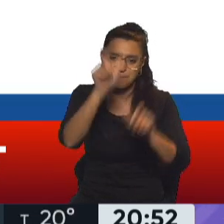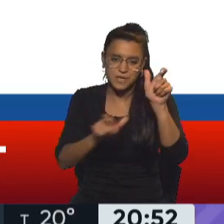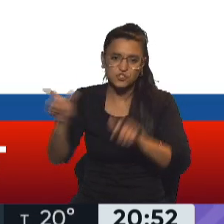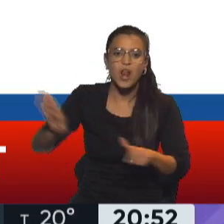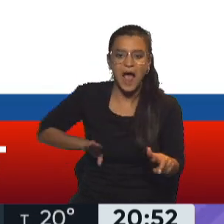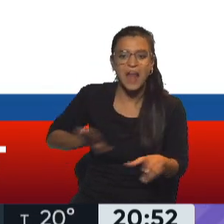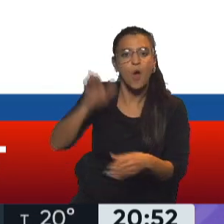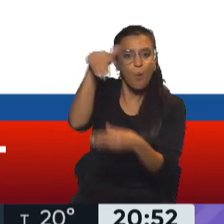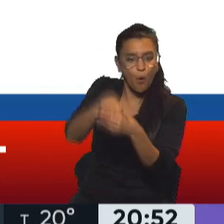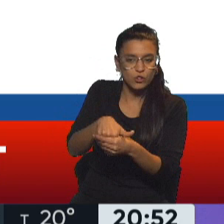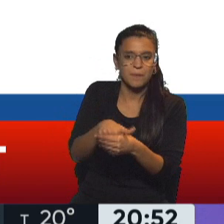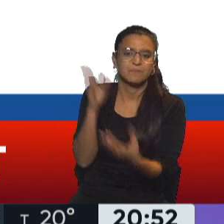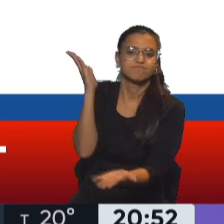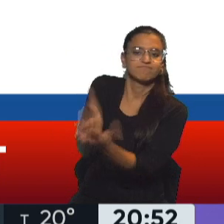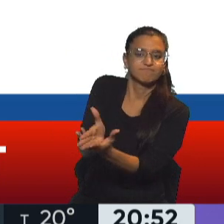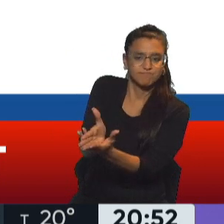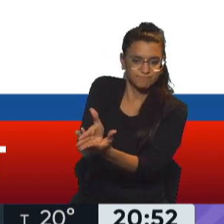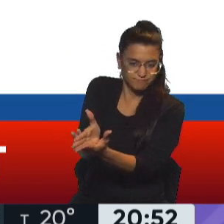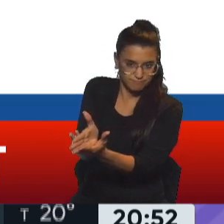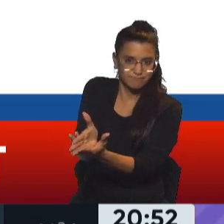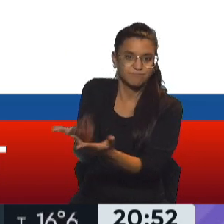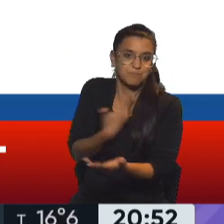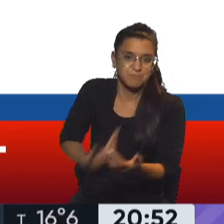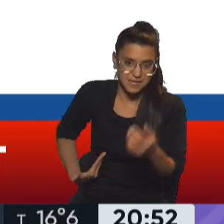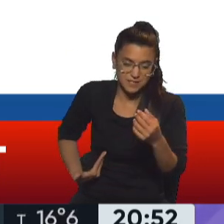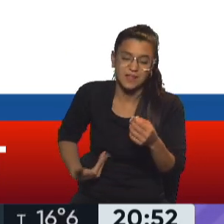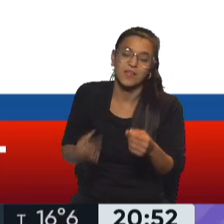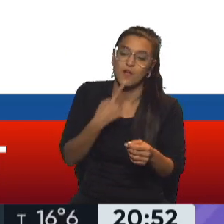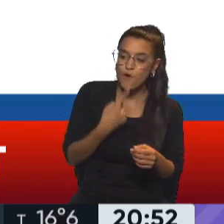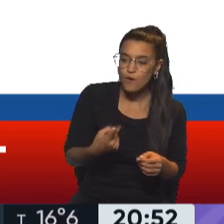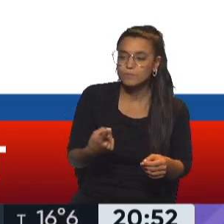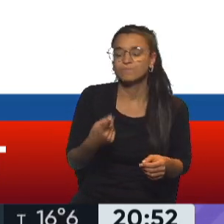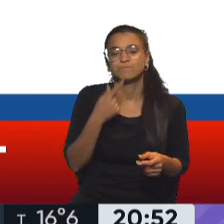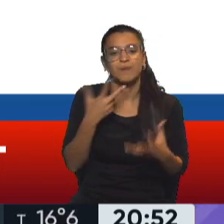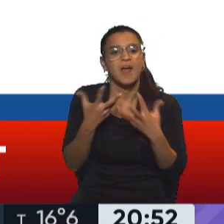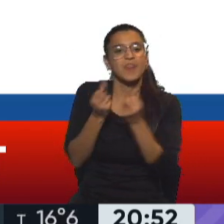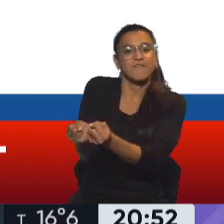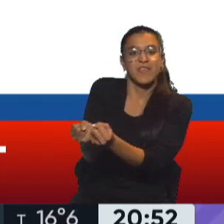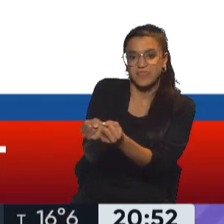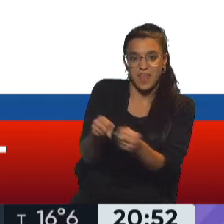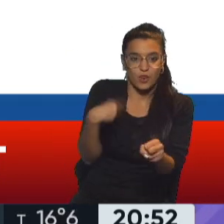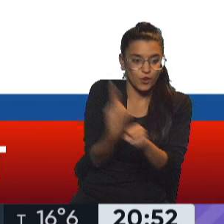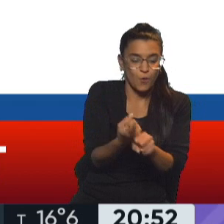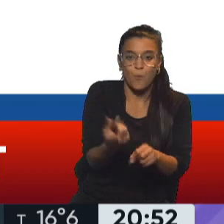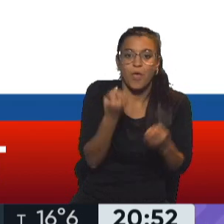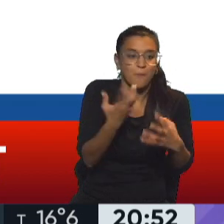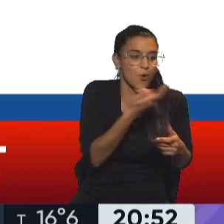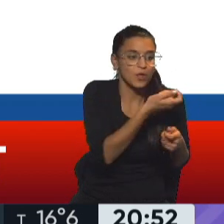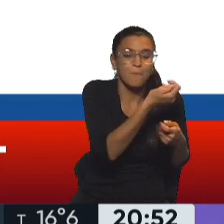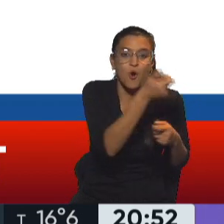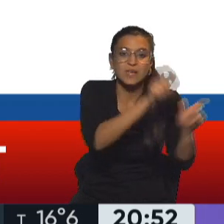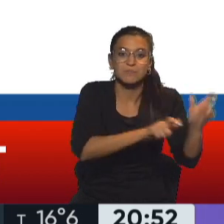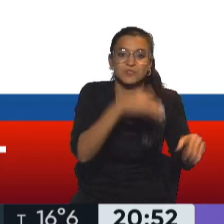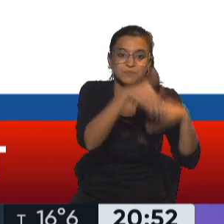ganas de votar para castigar al oficialismo que el oficialismo para defenderlo. Digamos, el castigo